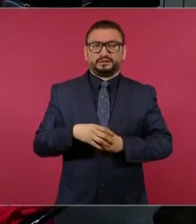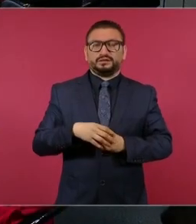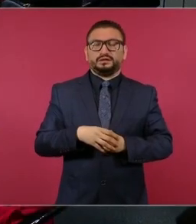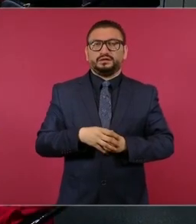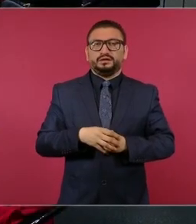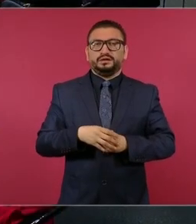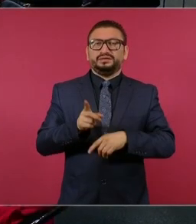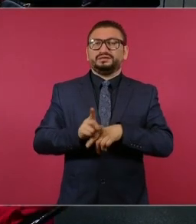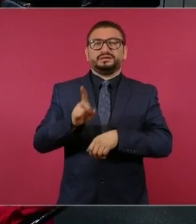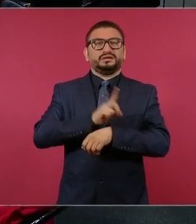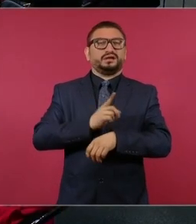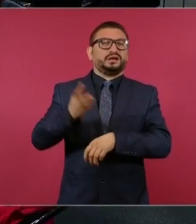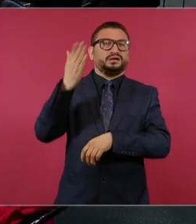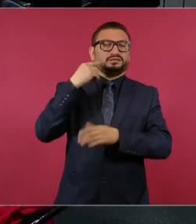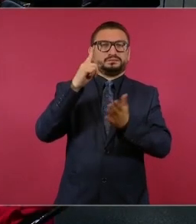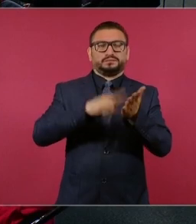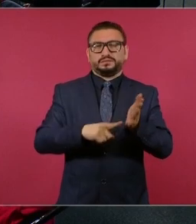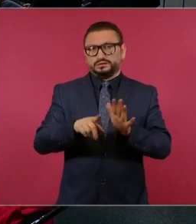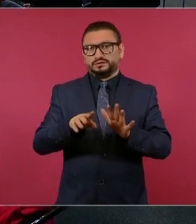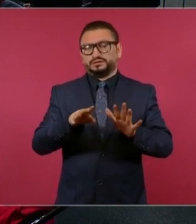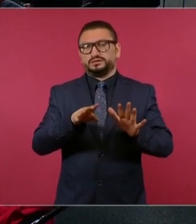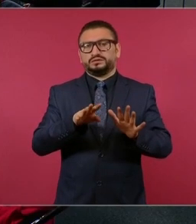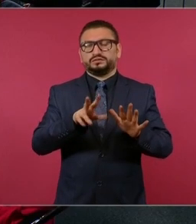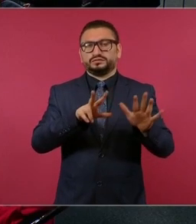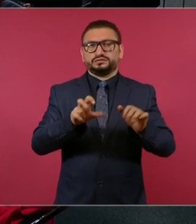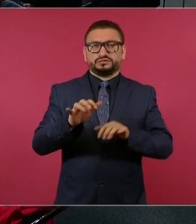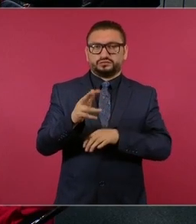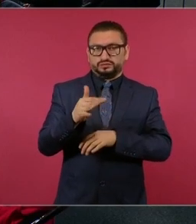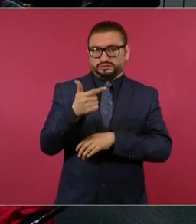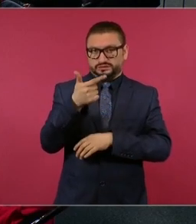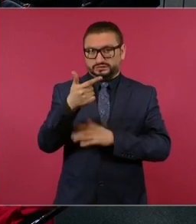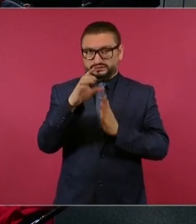Desde la Constitución de 1857,